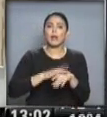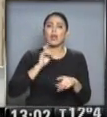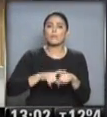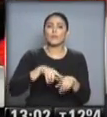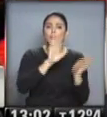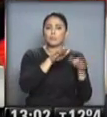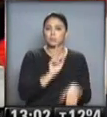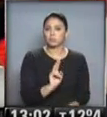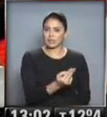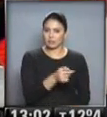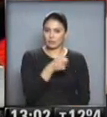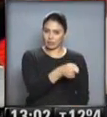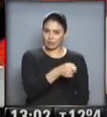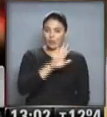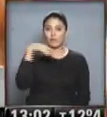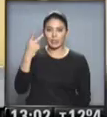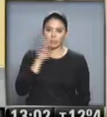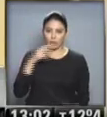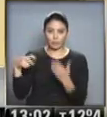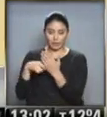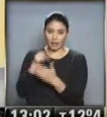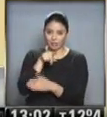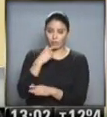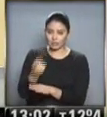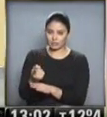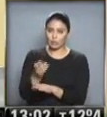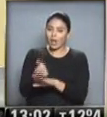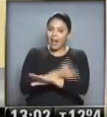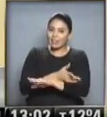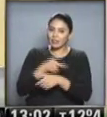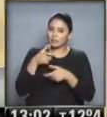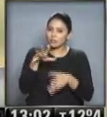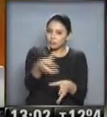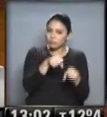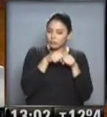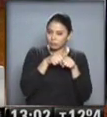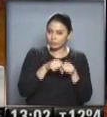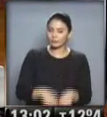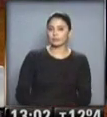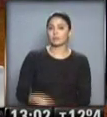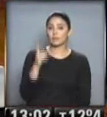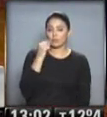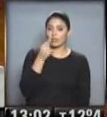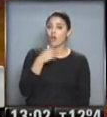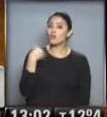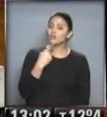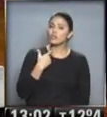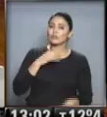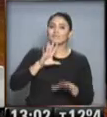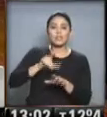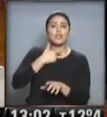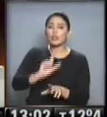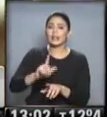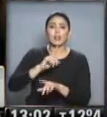de ángeles rawson frente a la fiscal a pesar de que nosotros nos negamos a la publicación de algún tipo de información